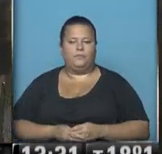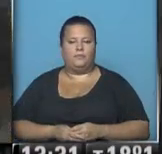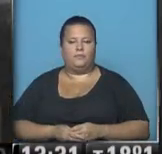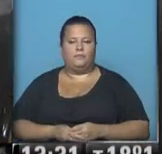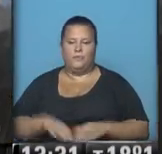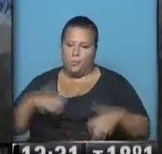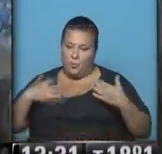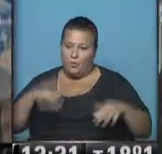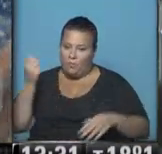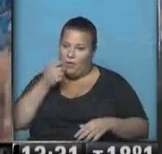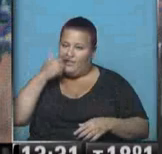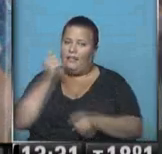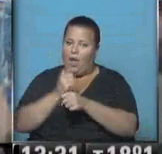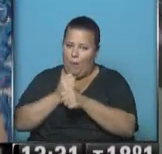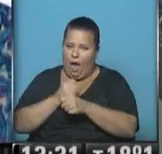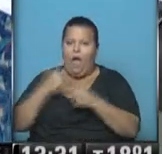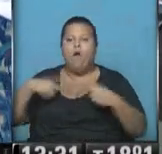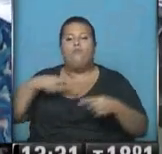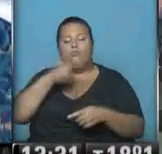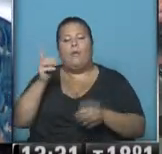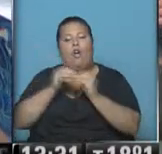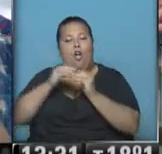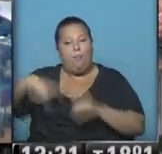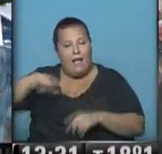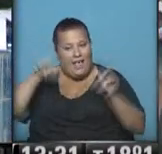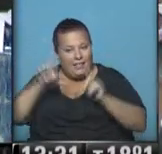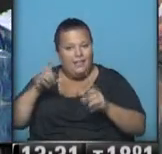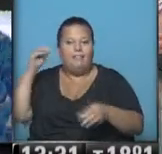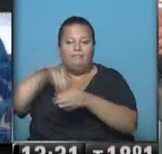Qué prometedor, ¿eh? Qué buen trabajo. Muchos, aparte de los compañeros del canal,